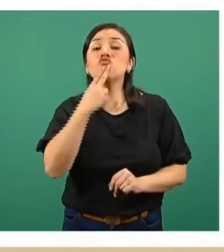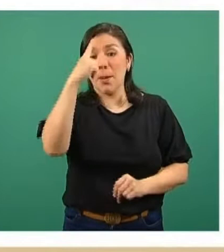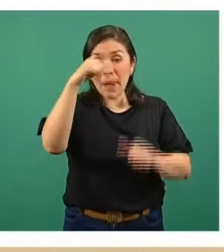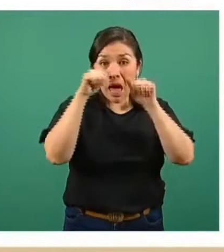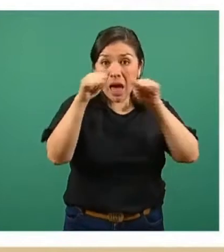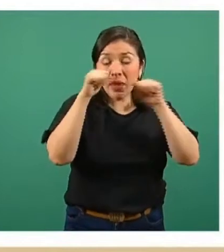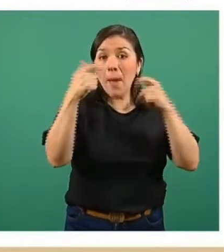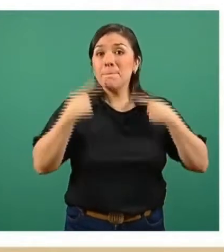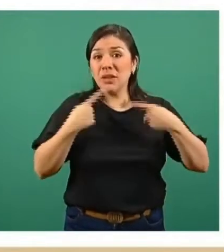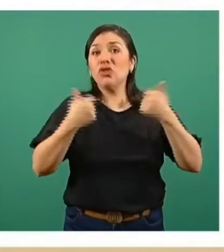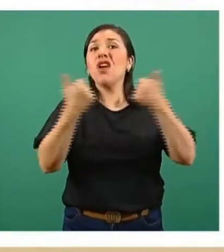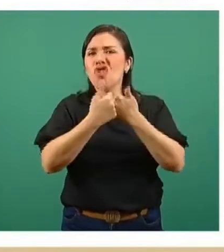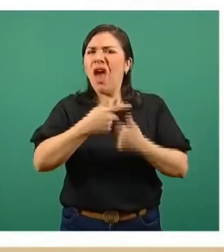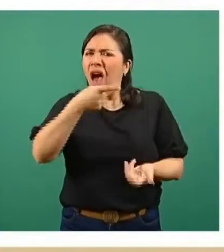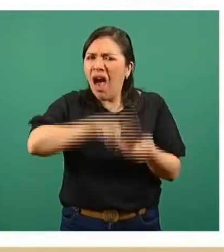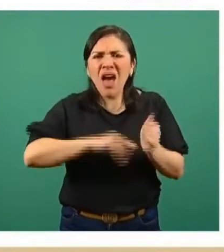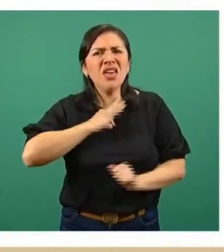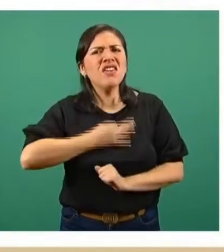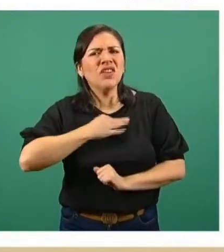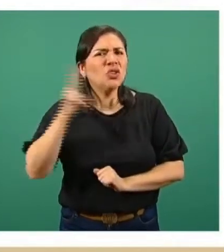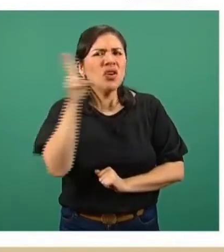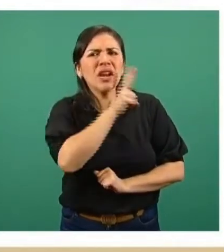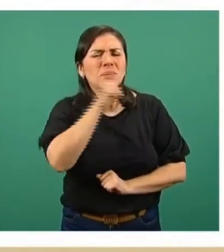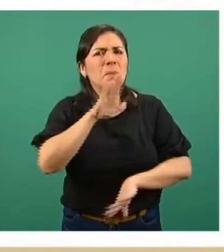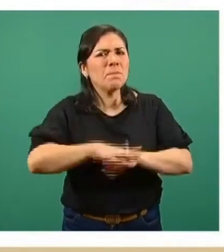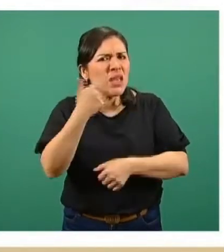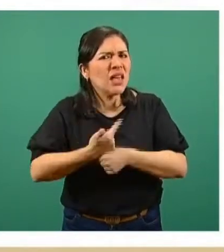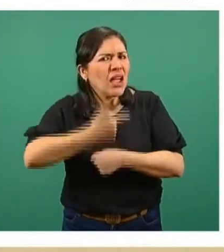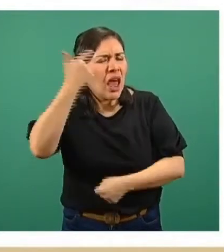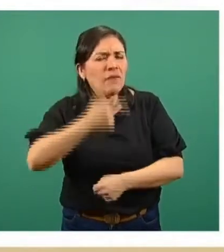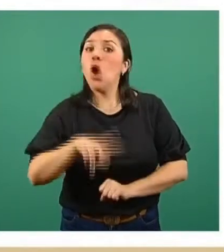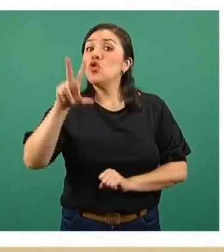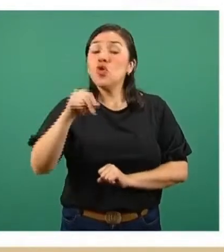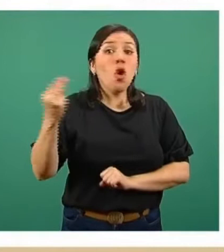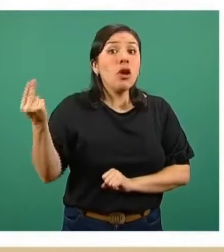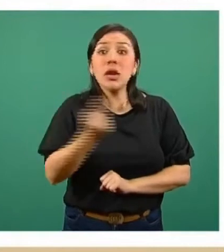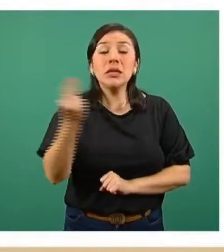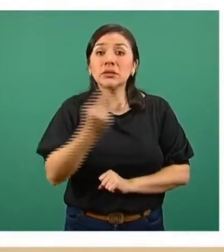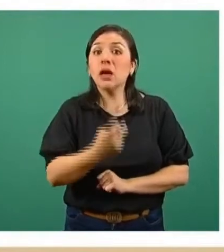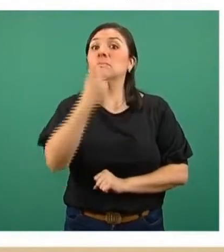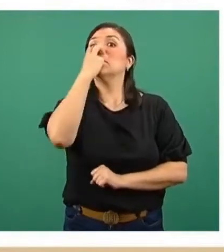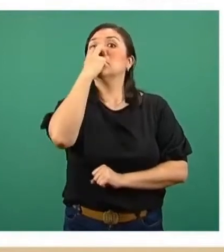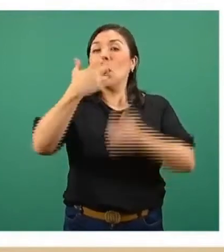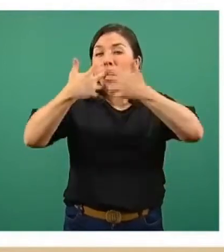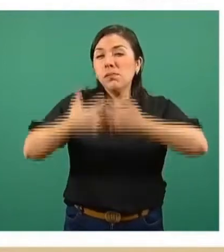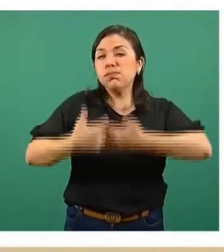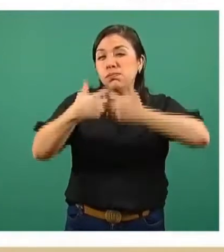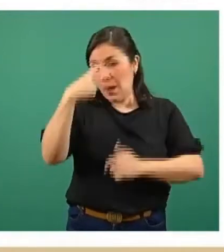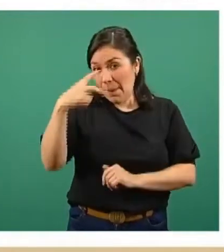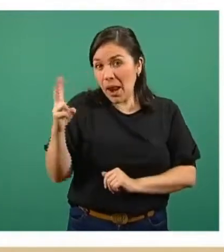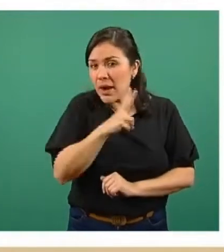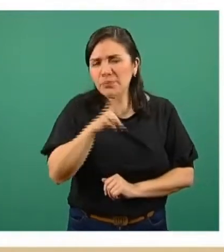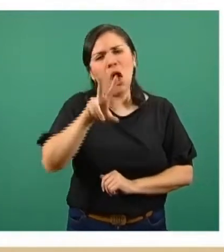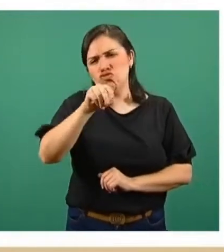personas con infección respiratoria aguda grave que no requieren de un respirador mecánico,